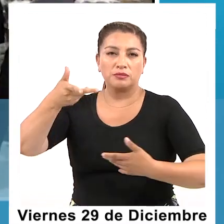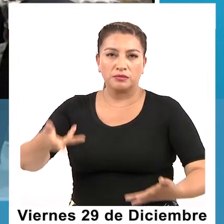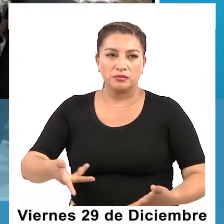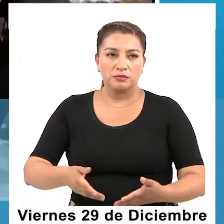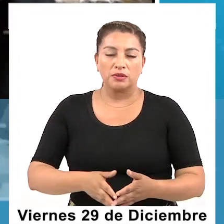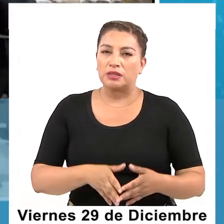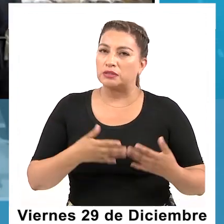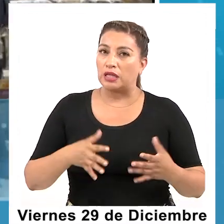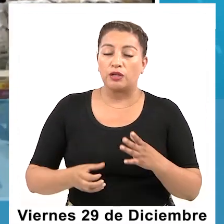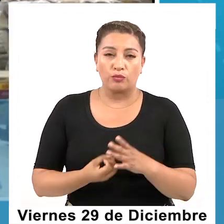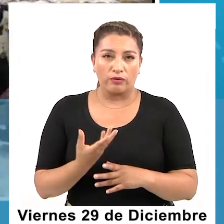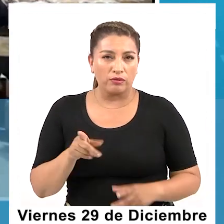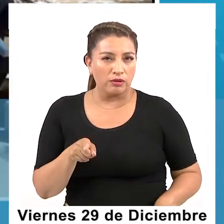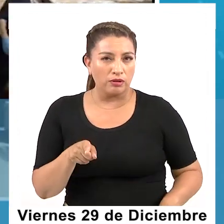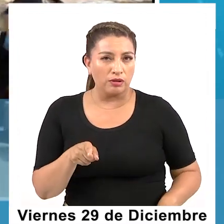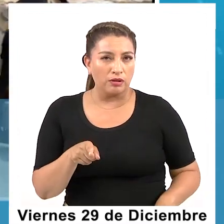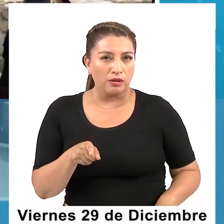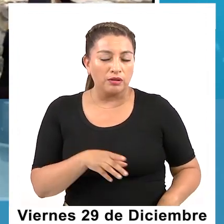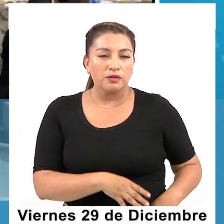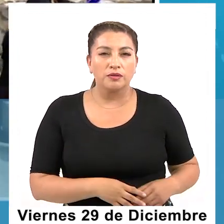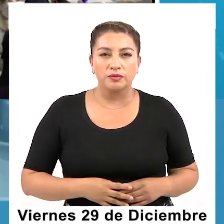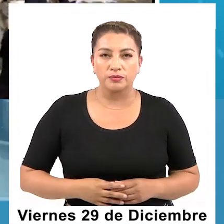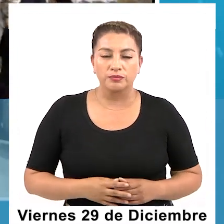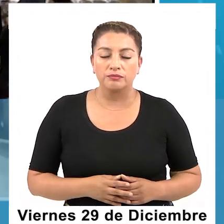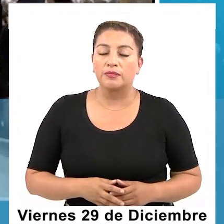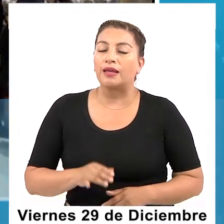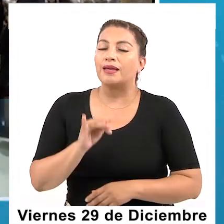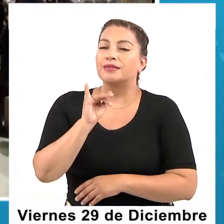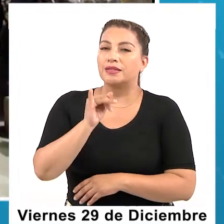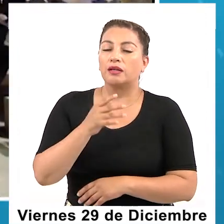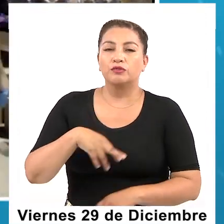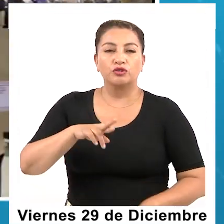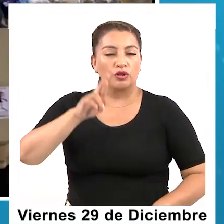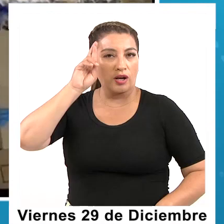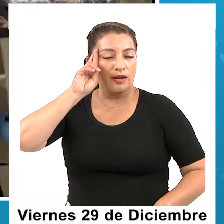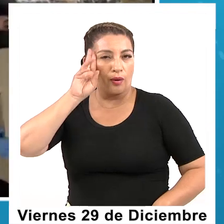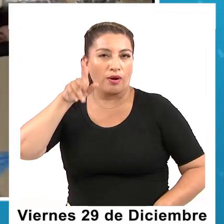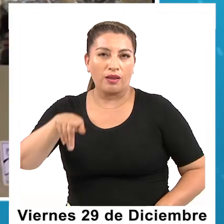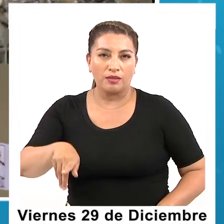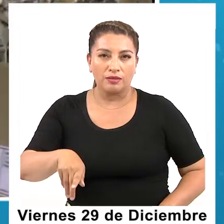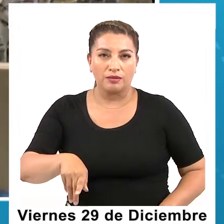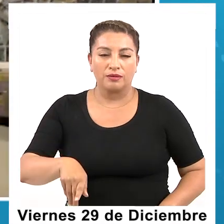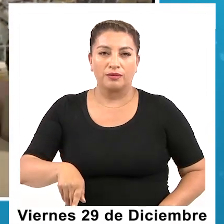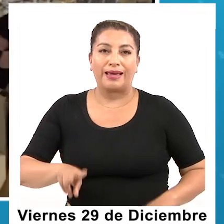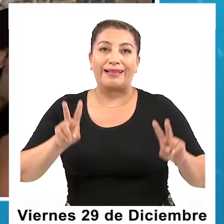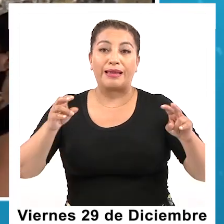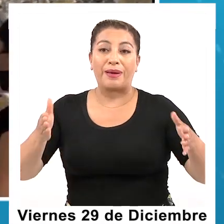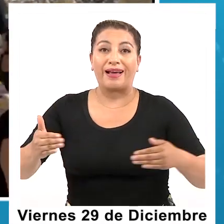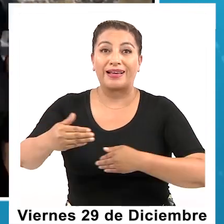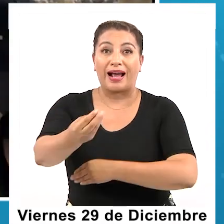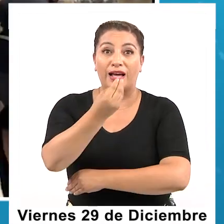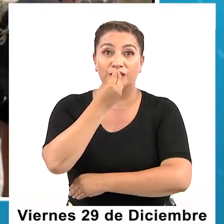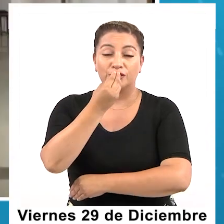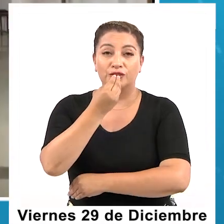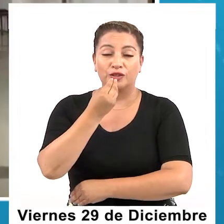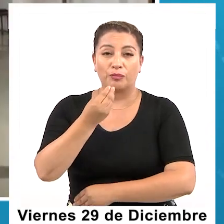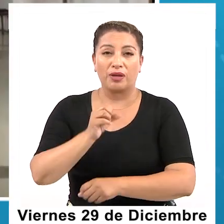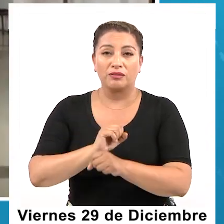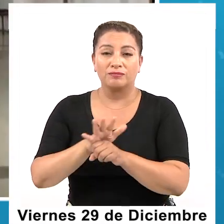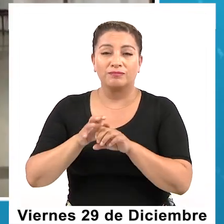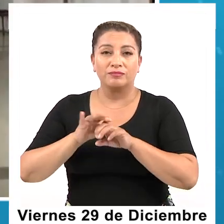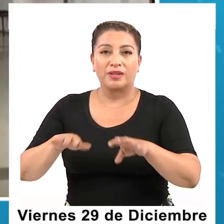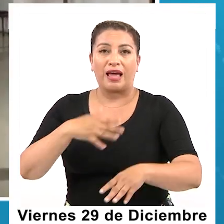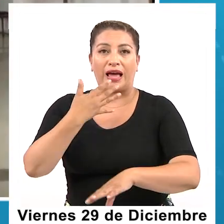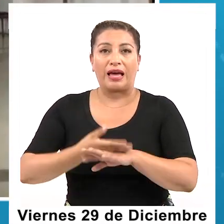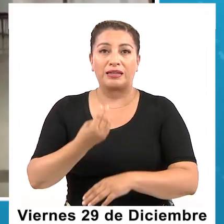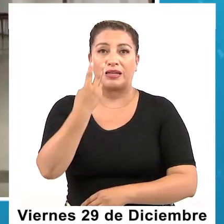algunos lineamientos nuevos en el tema, ¿no? Sí, hay que recordar que el caso Cajas particularmente se divide en tres